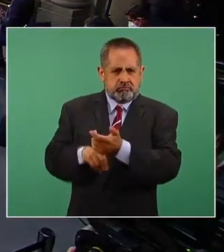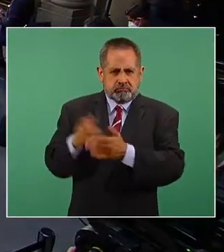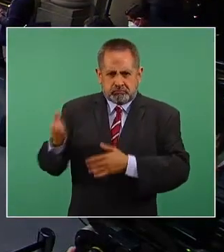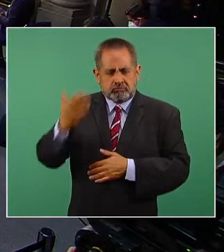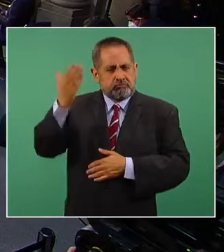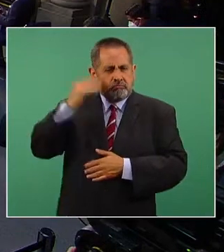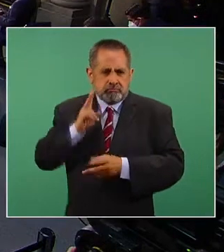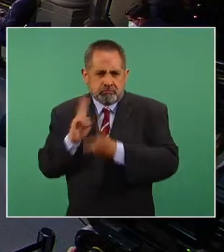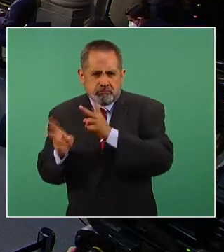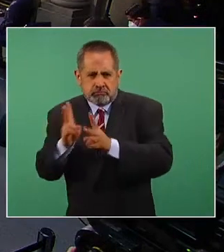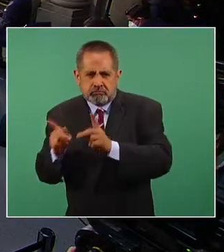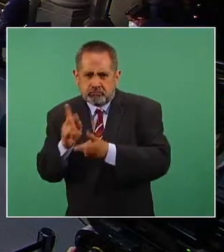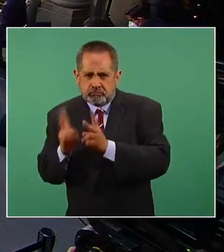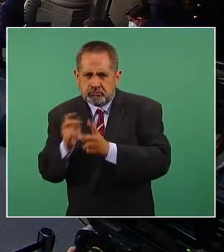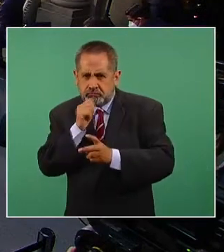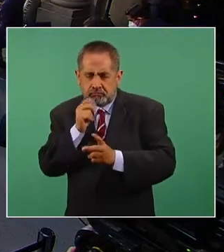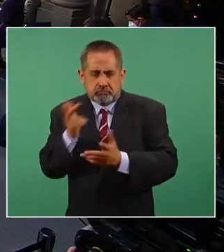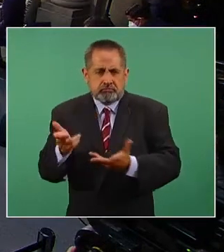ya lo ha tratado.